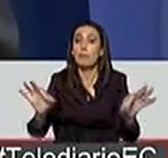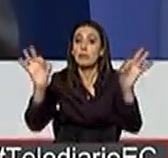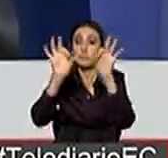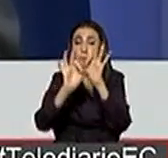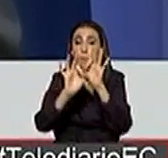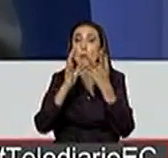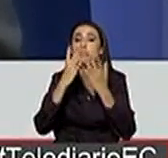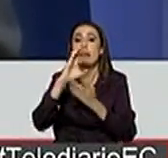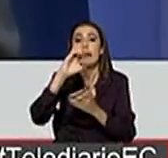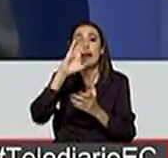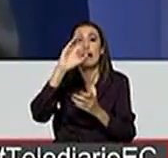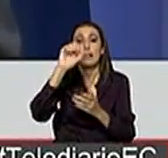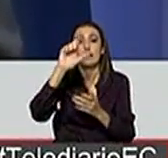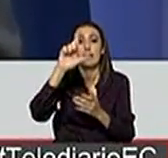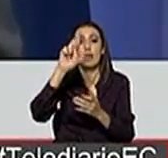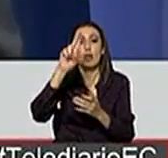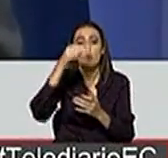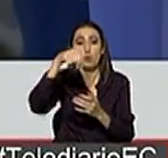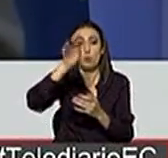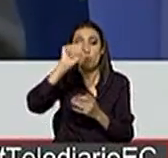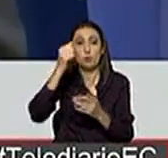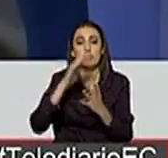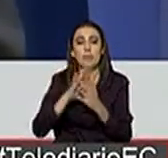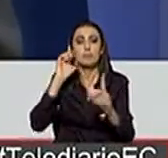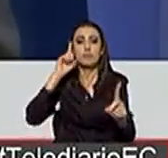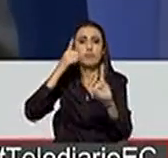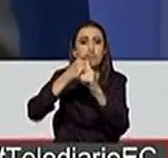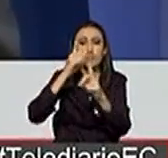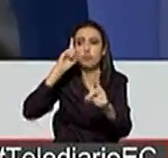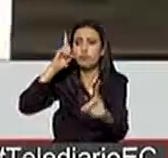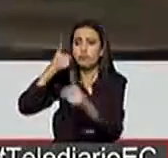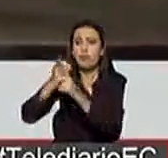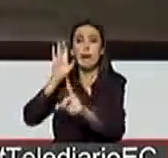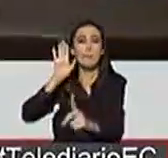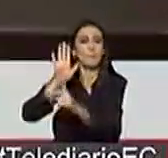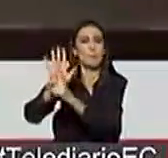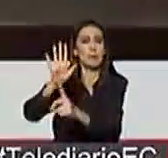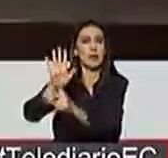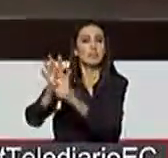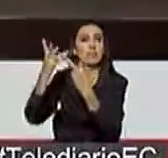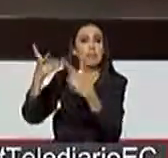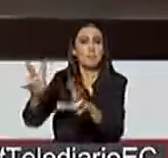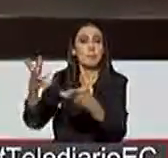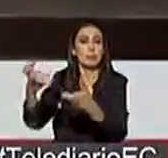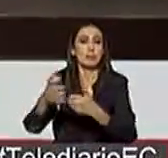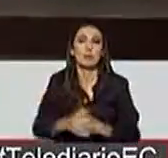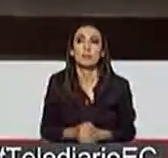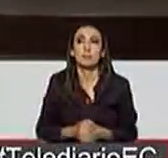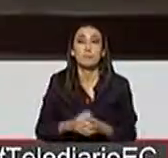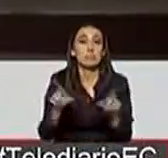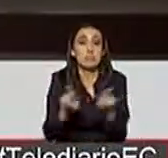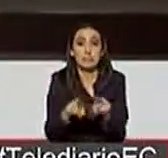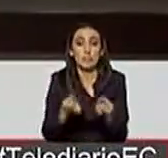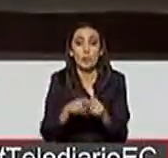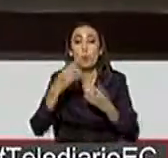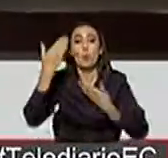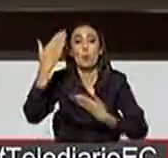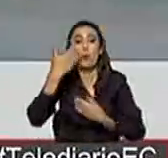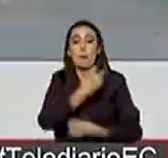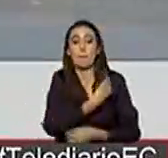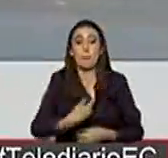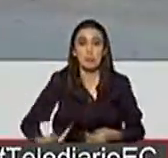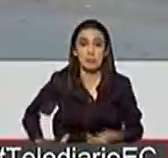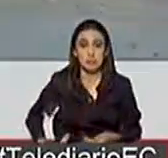de cataluña confirma la estrategia de la represión la venganza algo en lo que coincidió quinto ra actual presidente de la